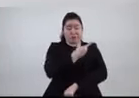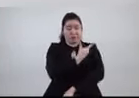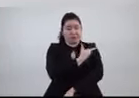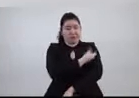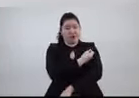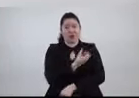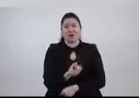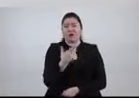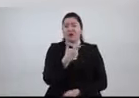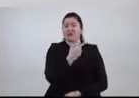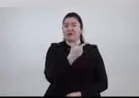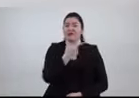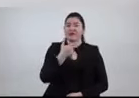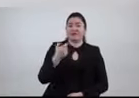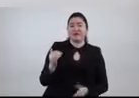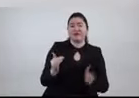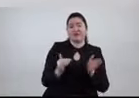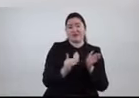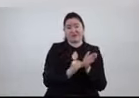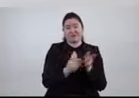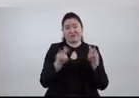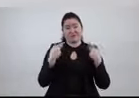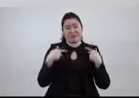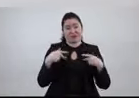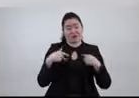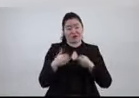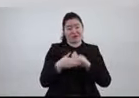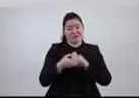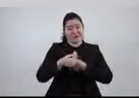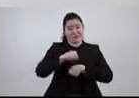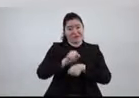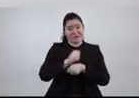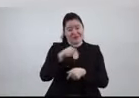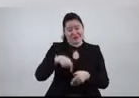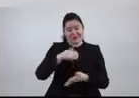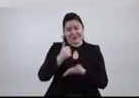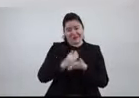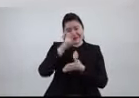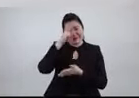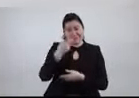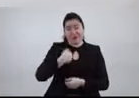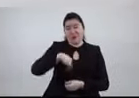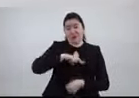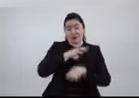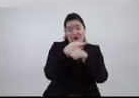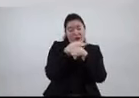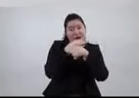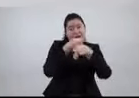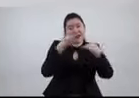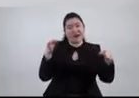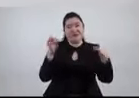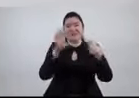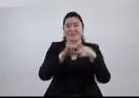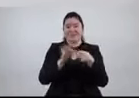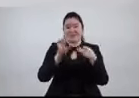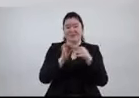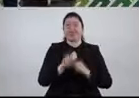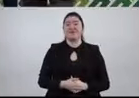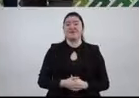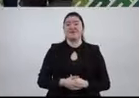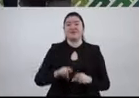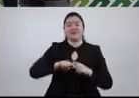700,000 personas la próxima semana en la Ciudad de México. Así que este es el anuncio que queríamos darles. Iniciamos